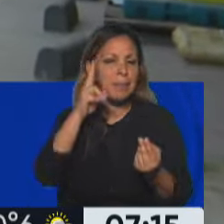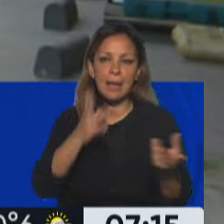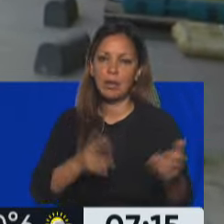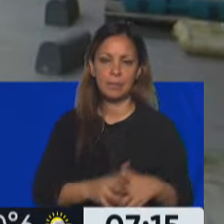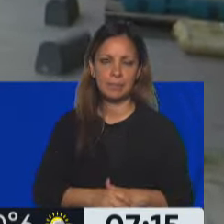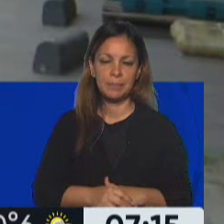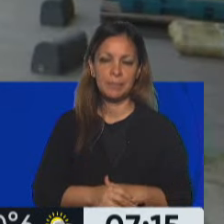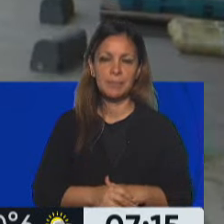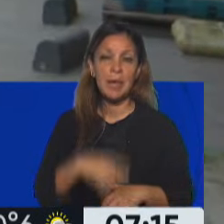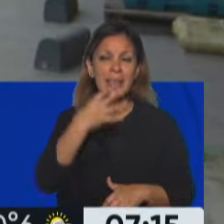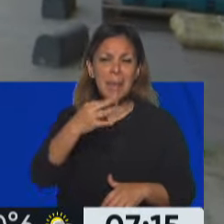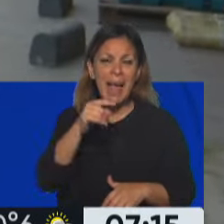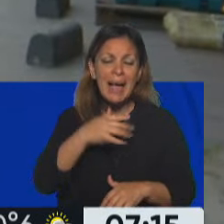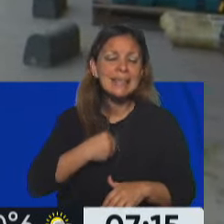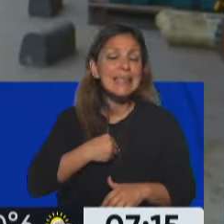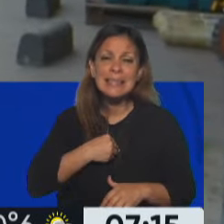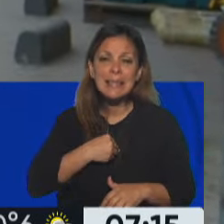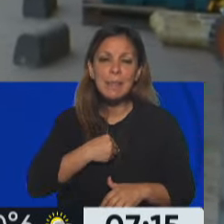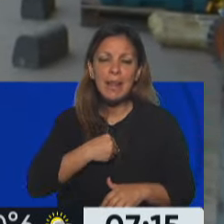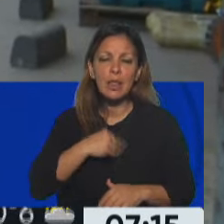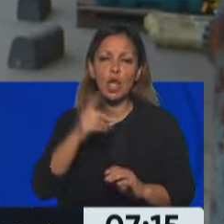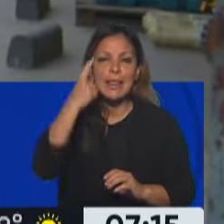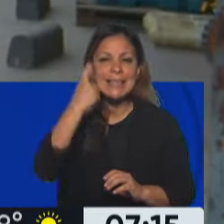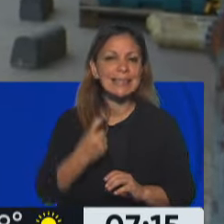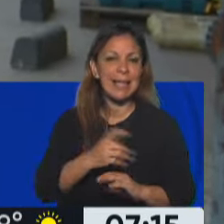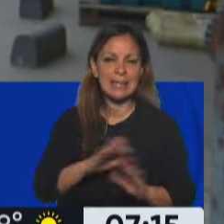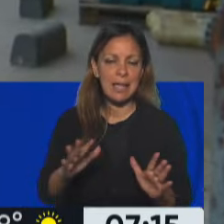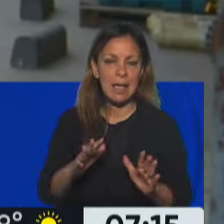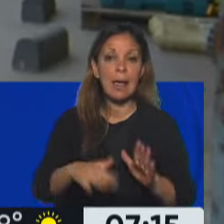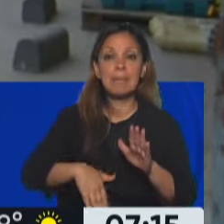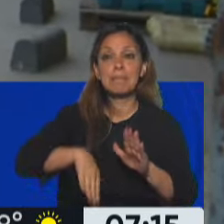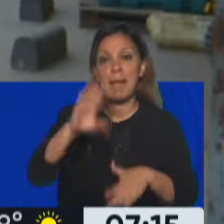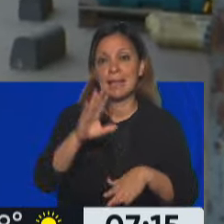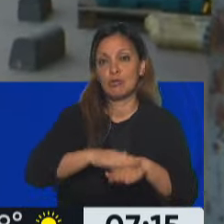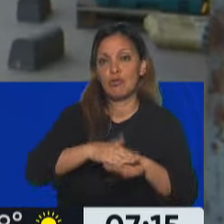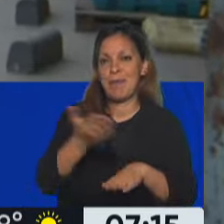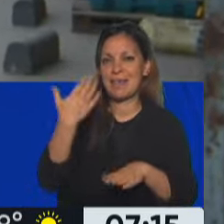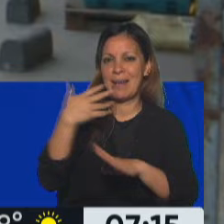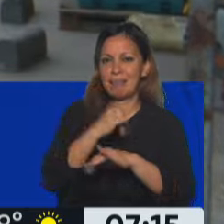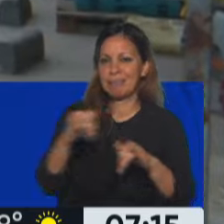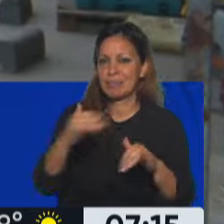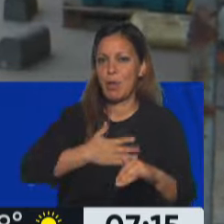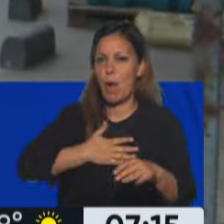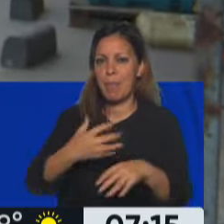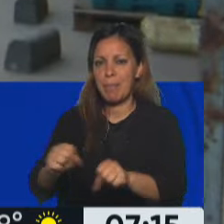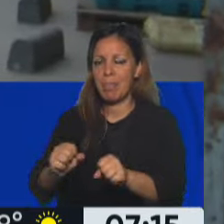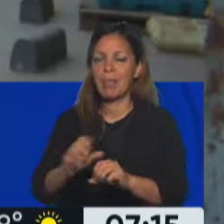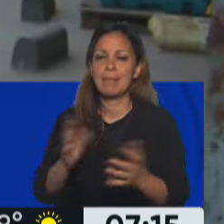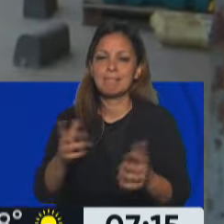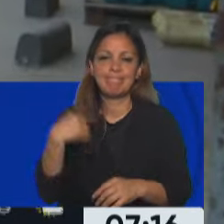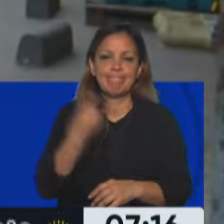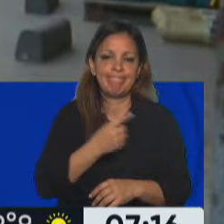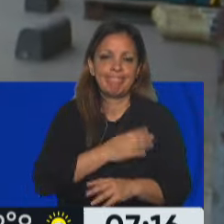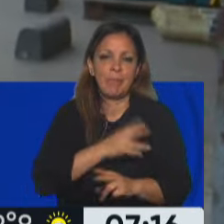clima es de tristeza y mucho más luego de la noticia de ayer. Entonces queremos ser como todos muy cautos, respetuosos con la familia